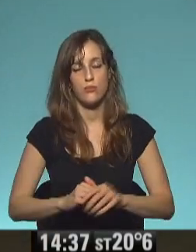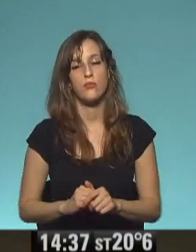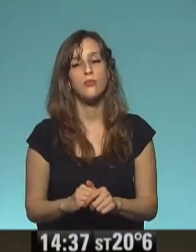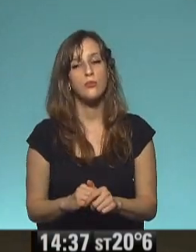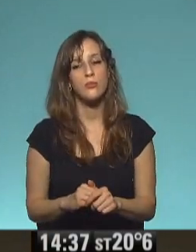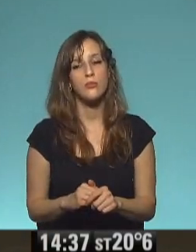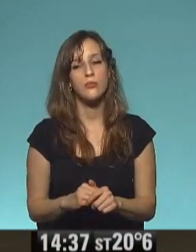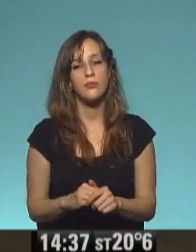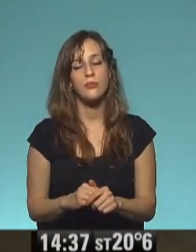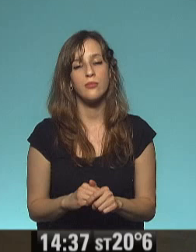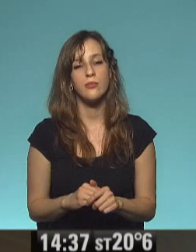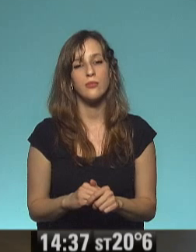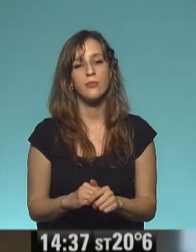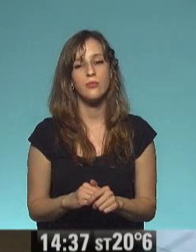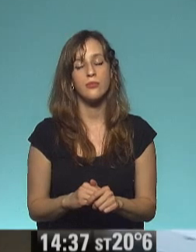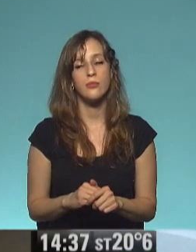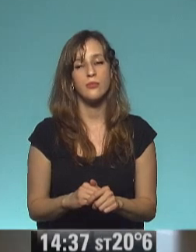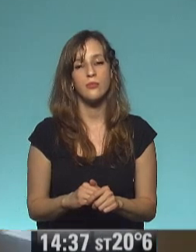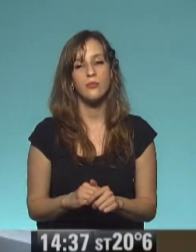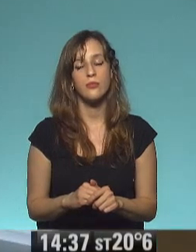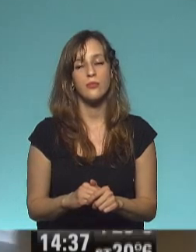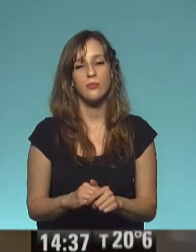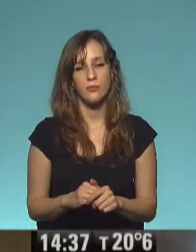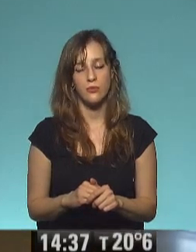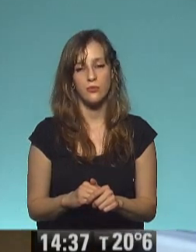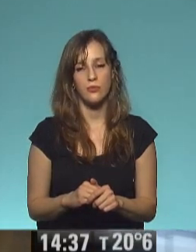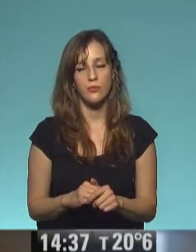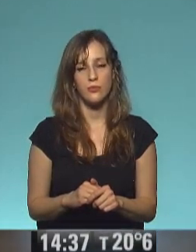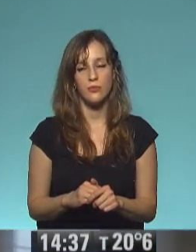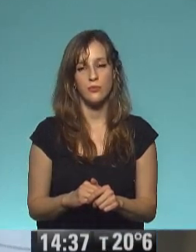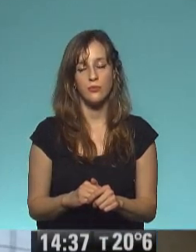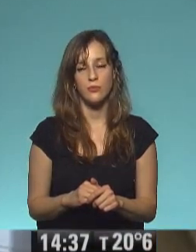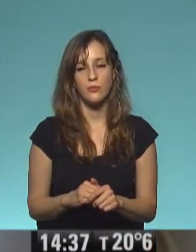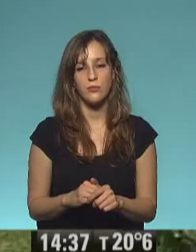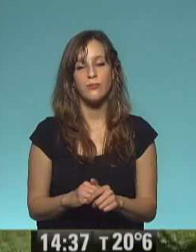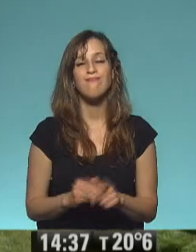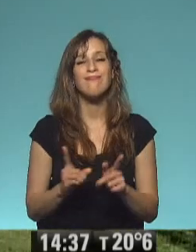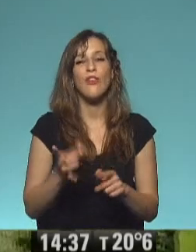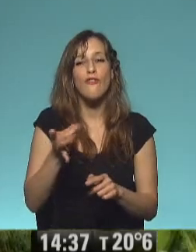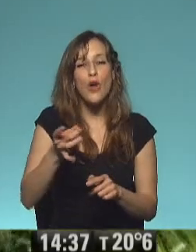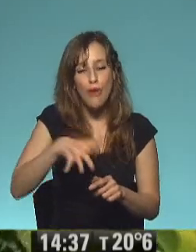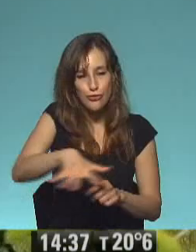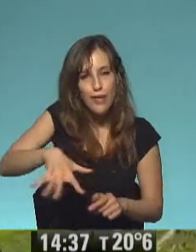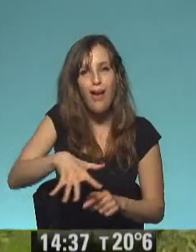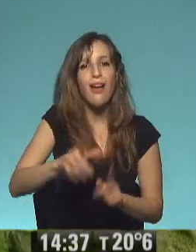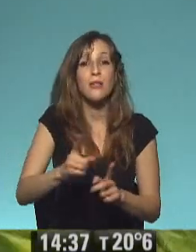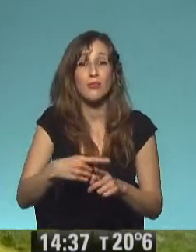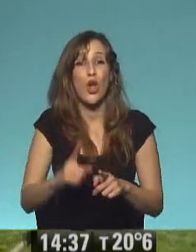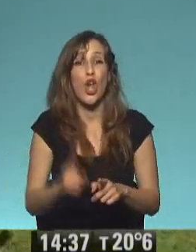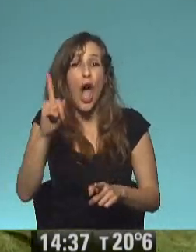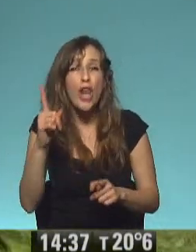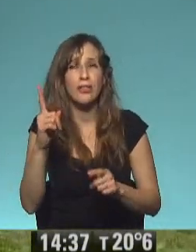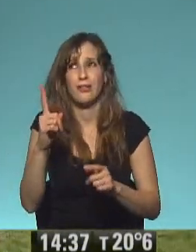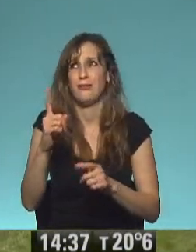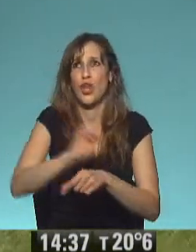todo lo que rodea a Formosa tiene coronavirus. Todo. El norte, el este, que